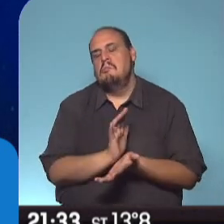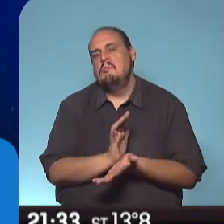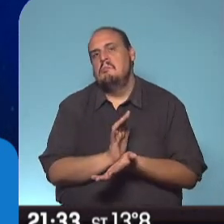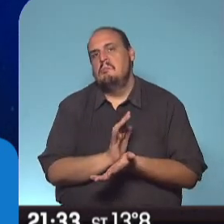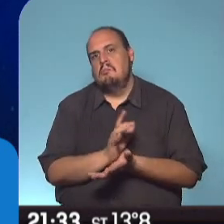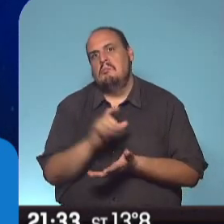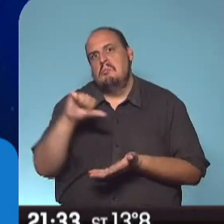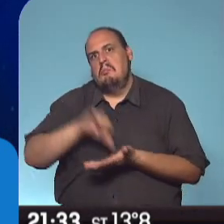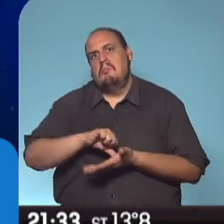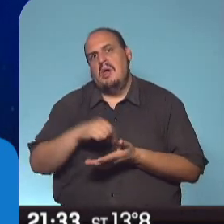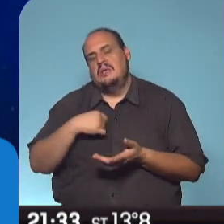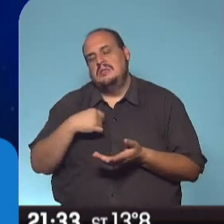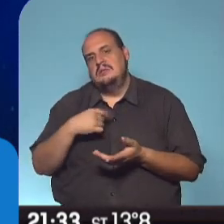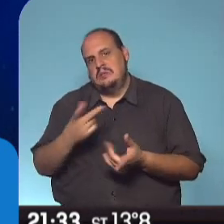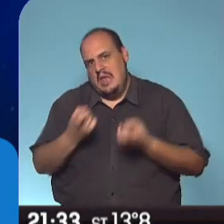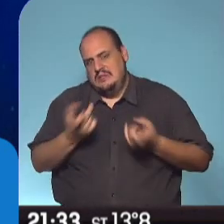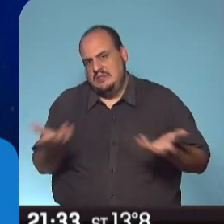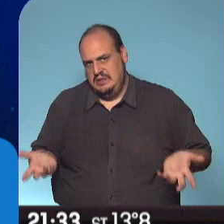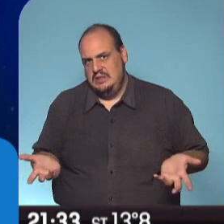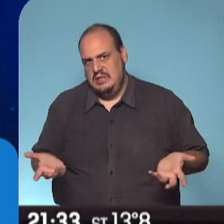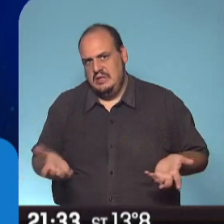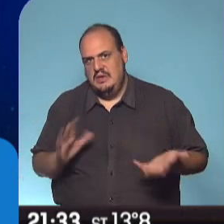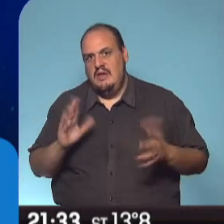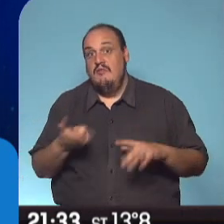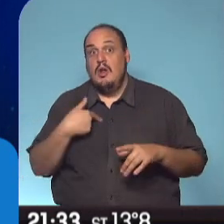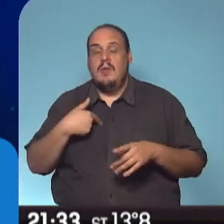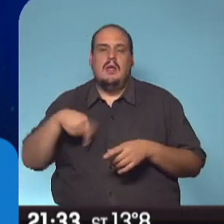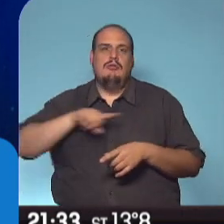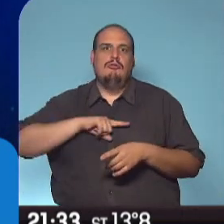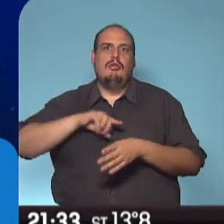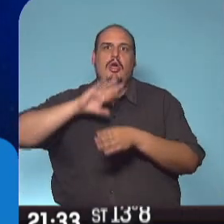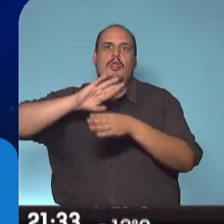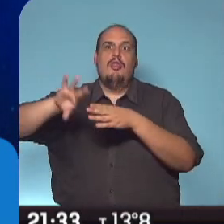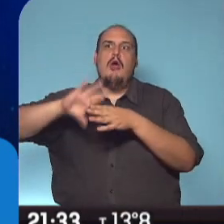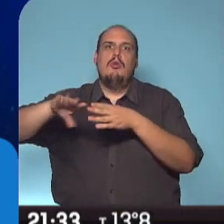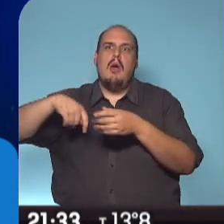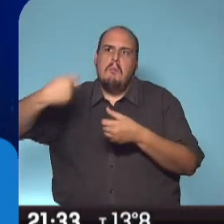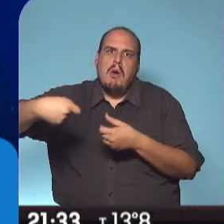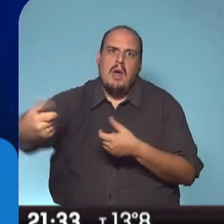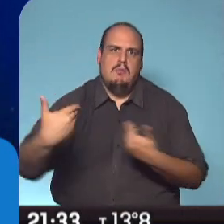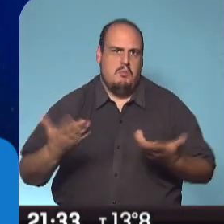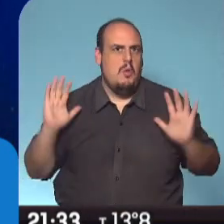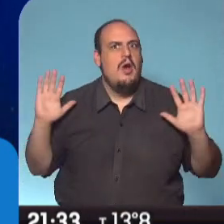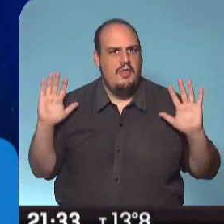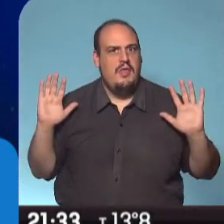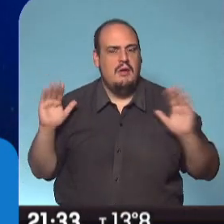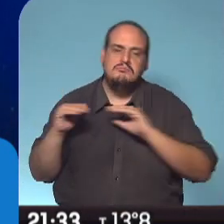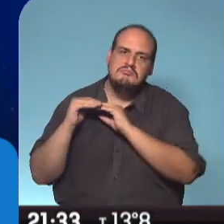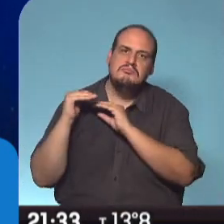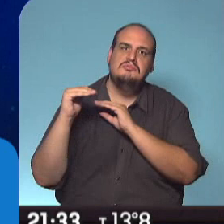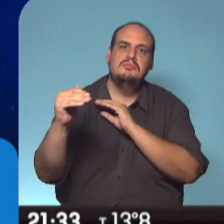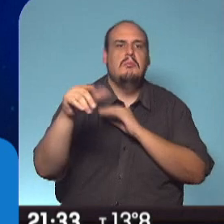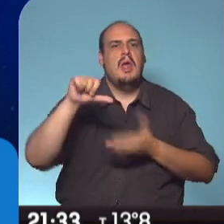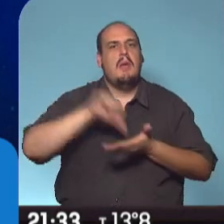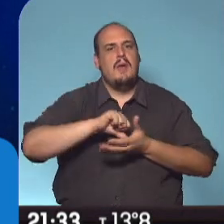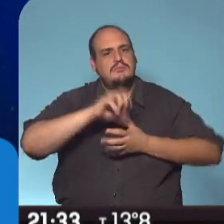que el país está apuntando, es decir, llegar a un endeudamiento sostenible, que permita que el país sea